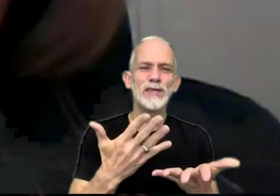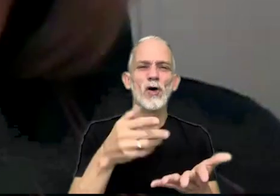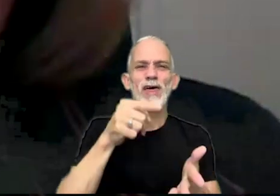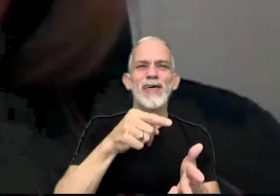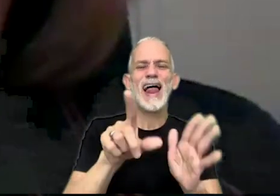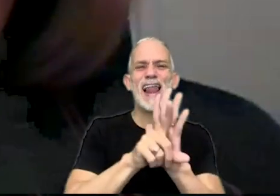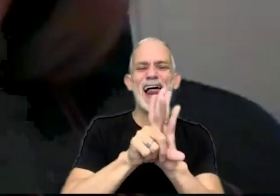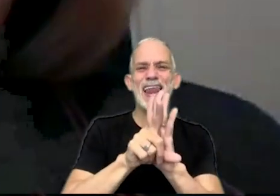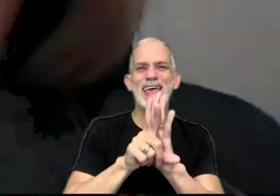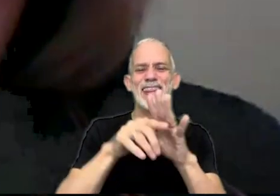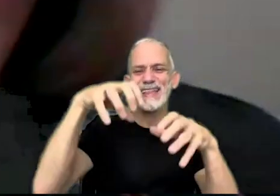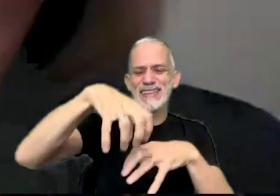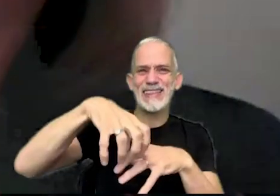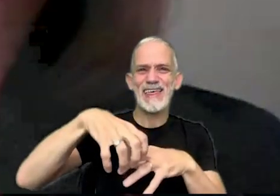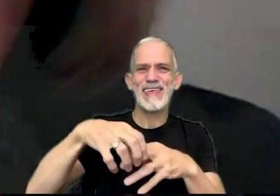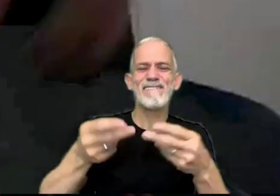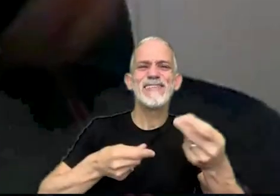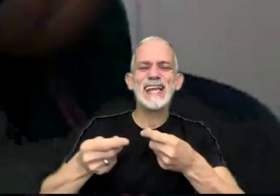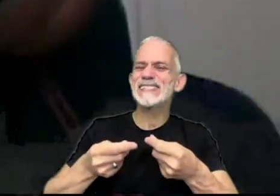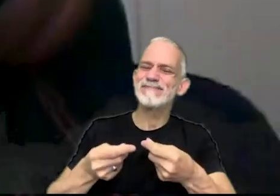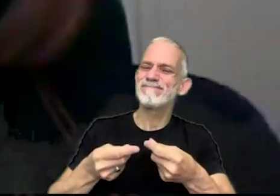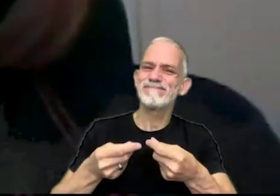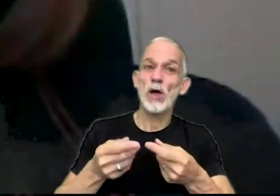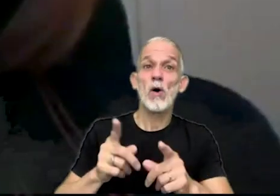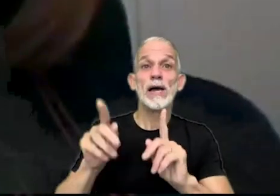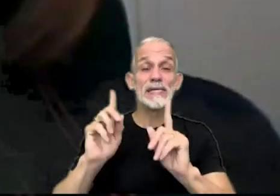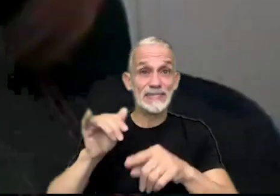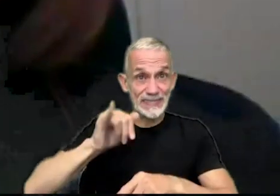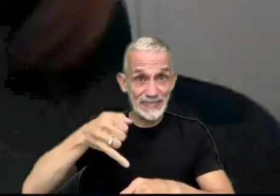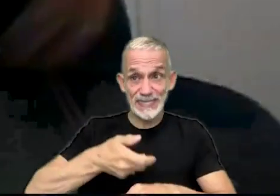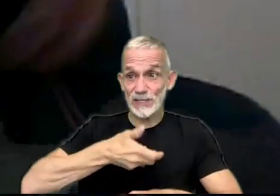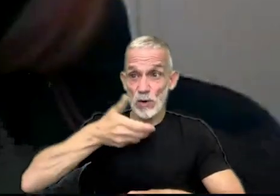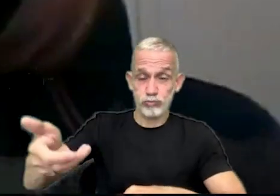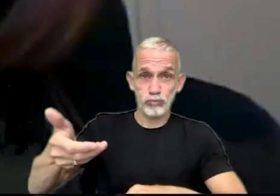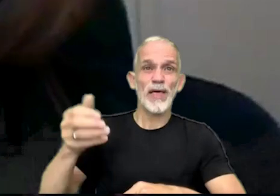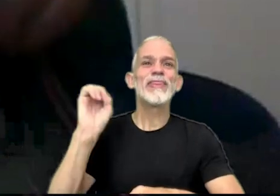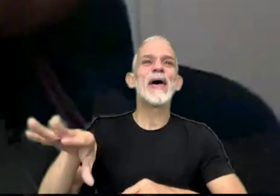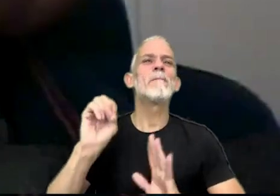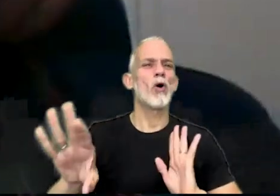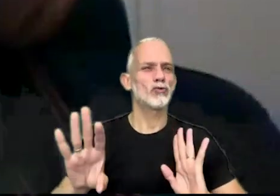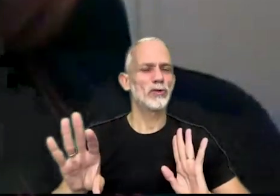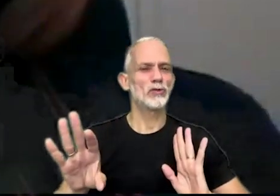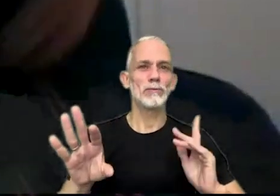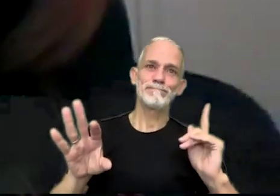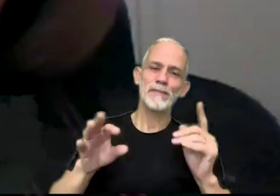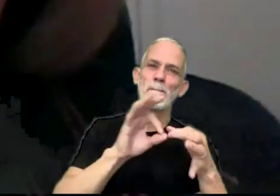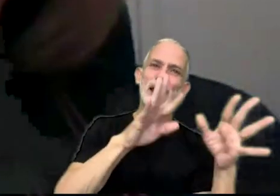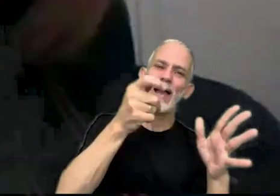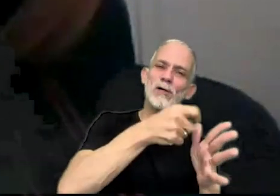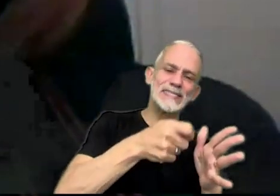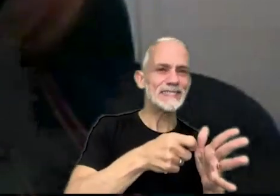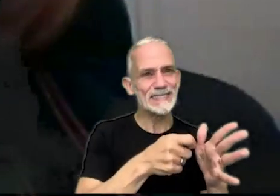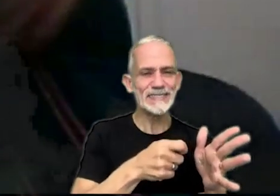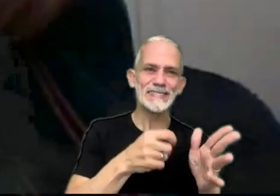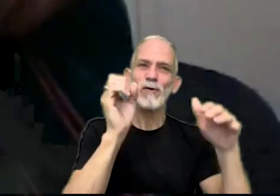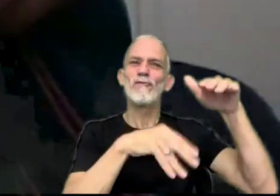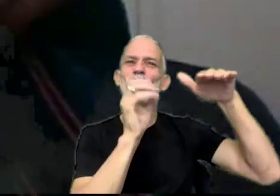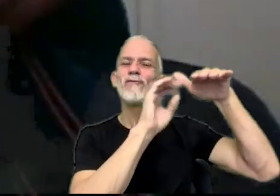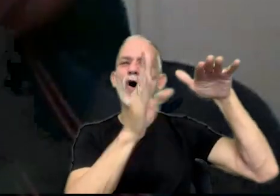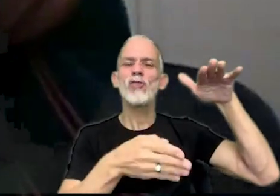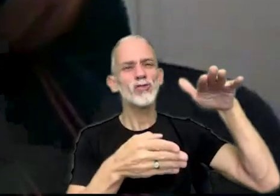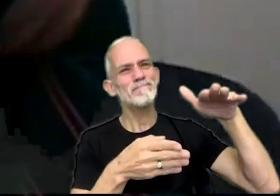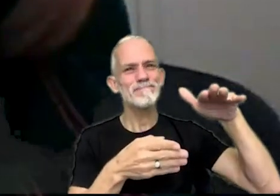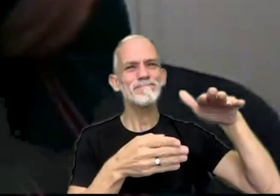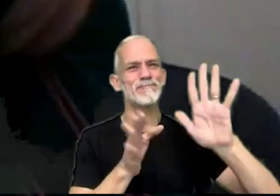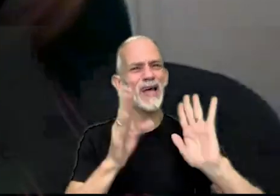por la ley de entidades financieras, como sí ocurre con las colocaciones en depósito. Por lo tanto, el tratamiento del fondo,